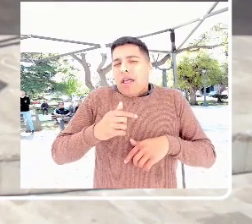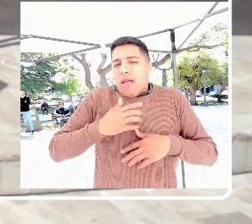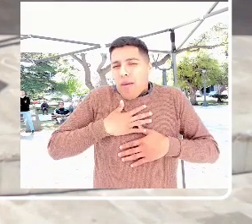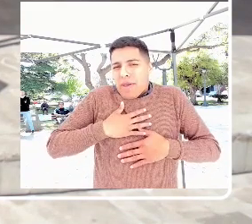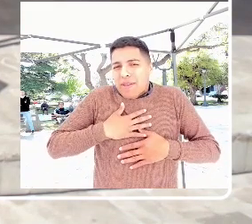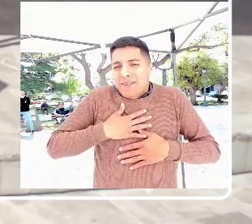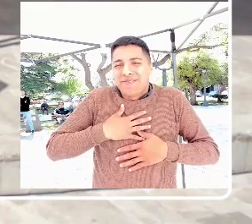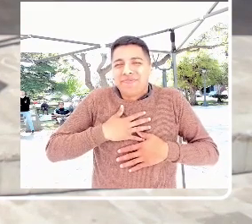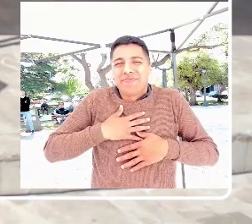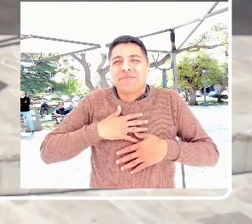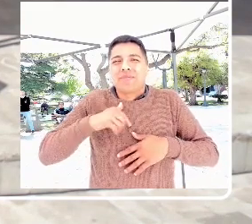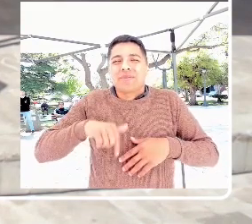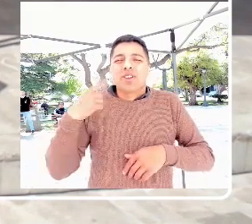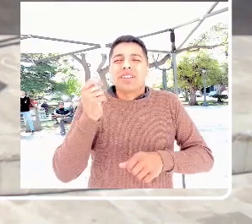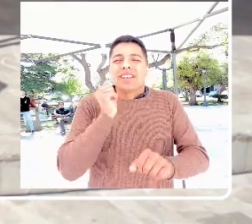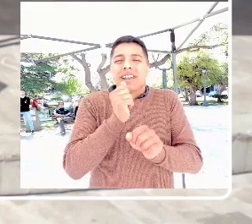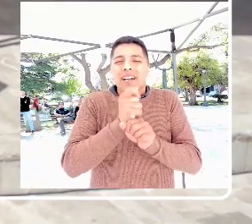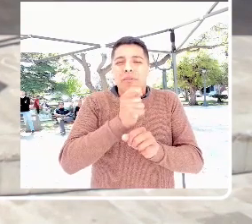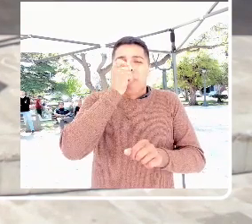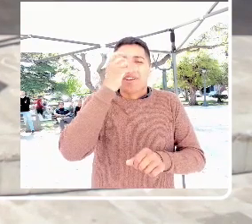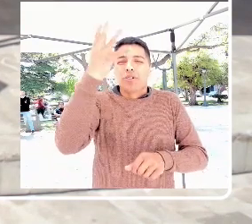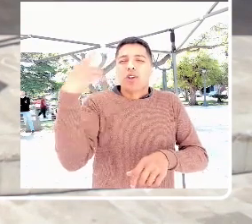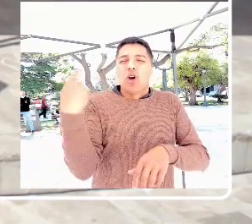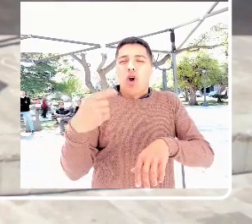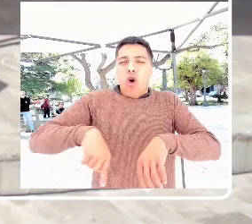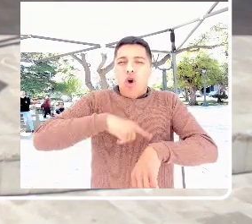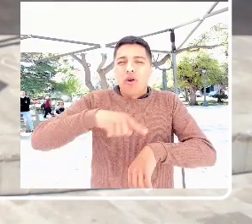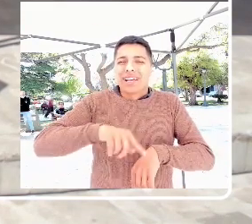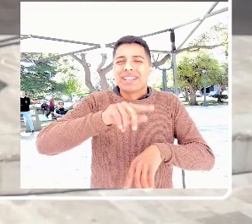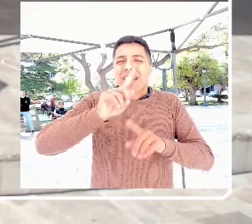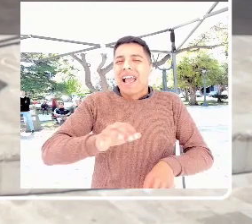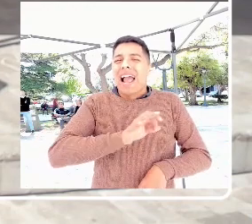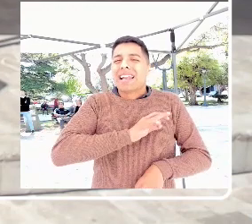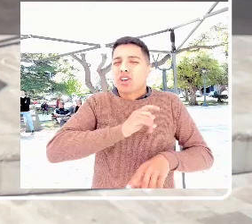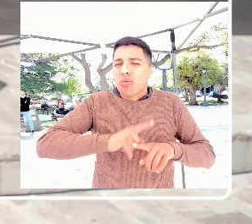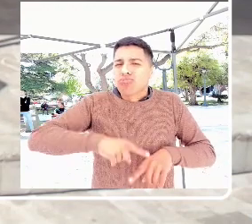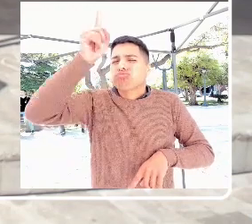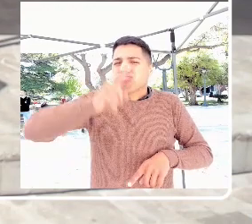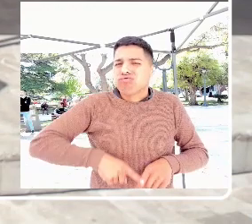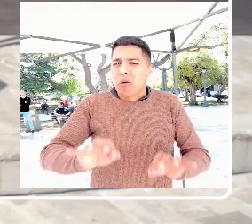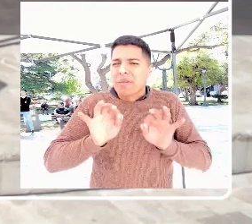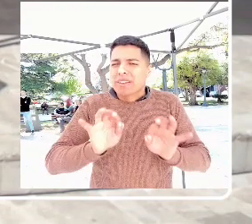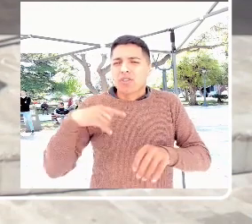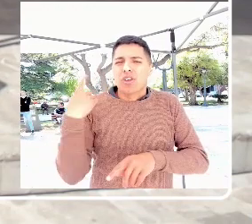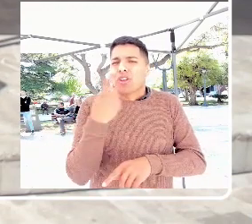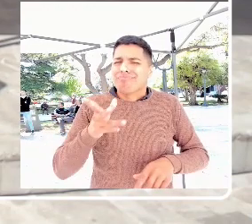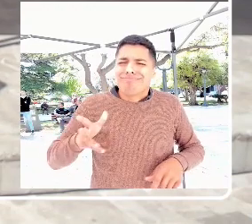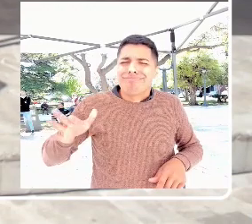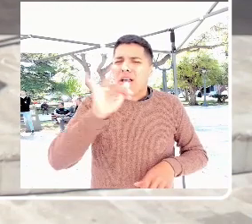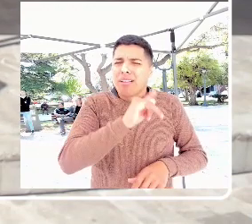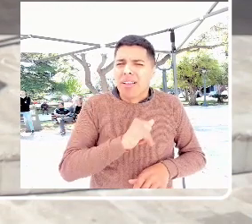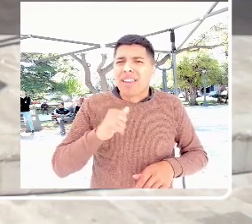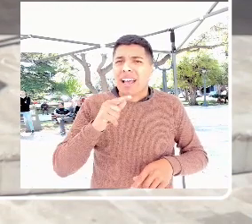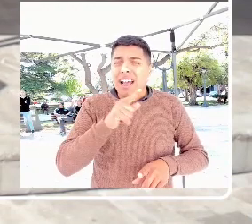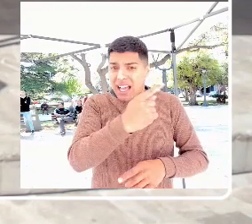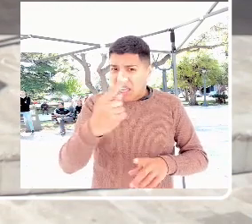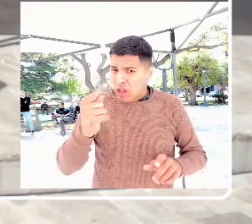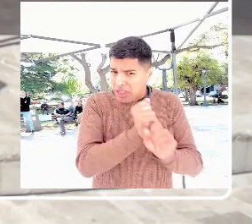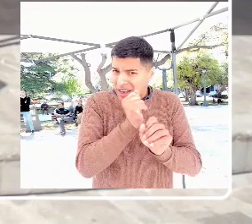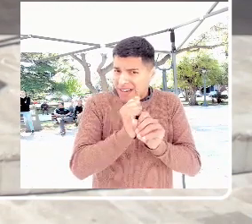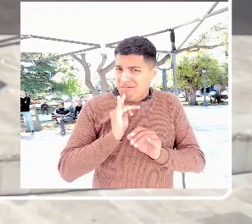¿sí? 24 horas, los 365 del día, no es fácil. Esto es de todos los días. Cada uno tiene su